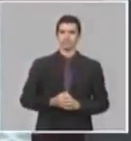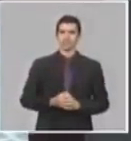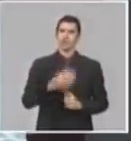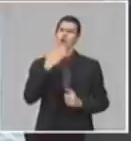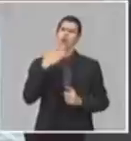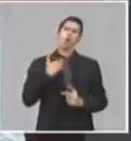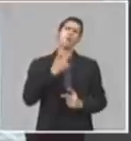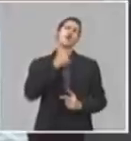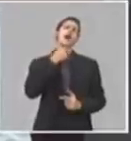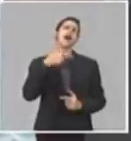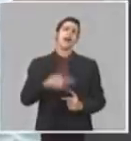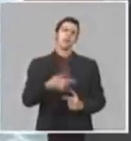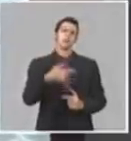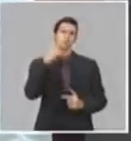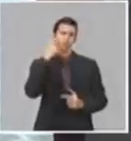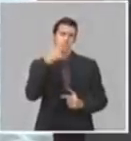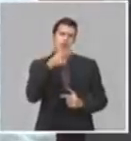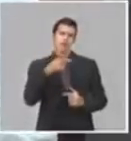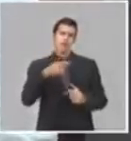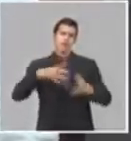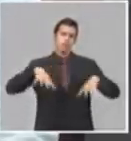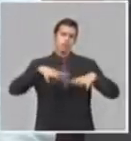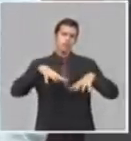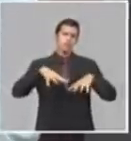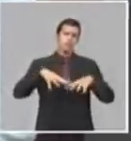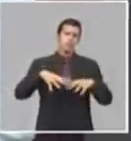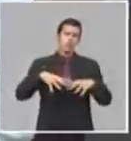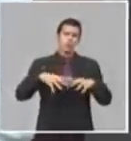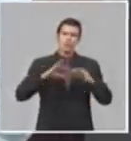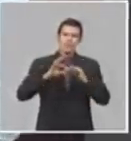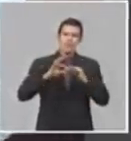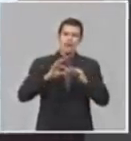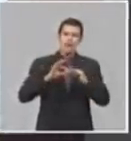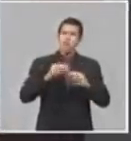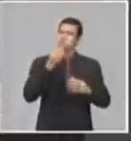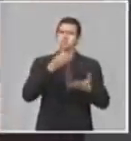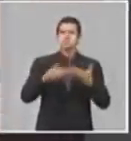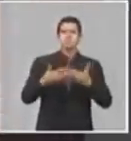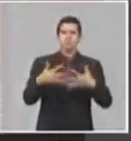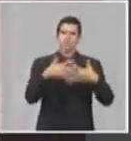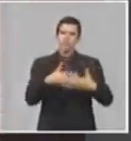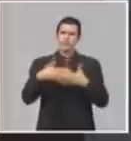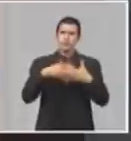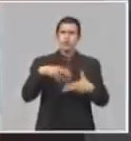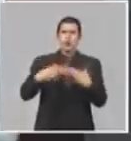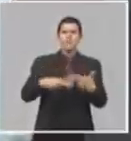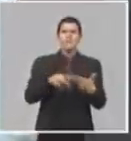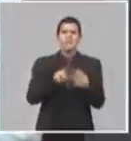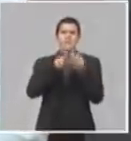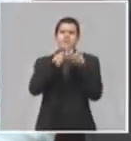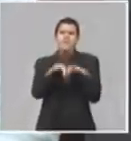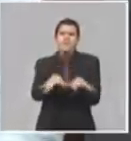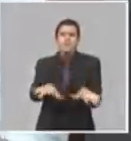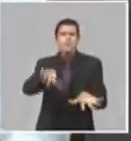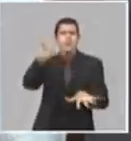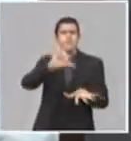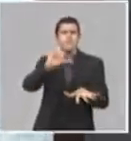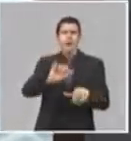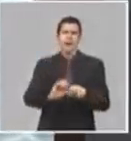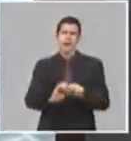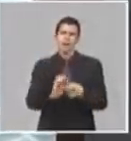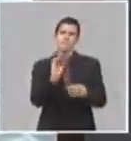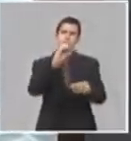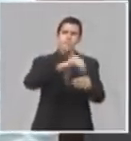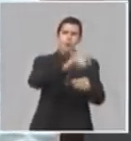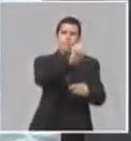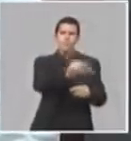cubana y con la oposición venezolana. Cómo se ha reactivado la doctrina Monroe. Cómo se